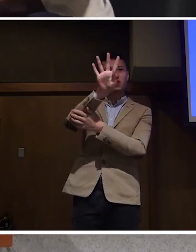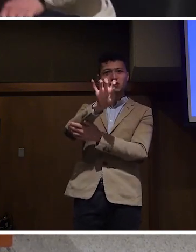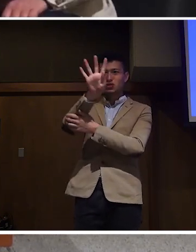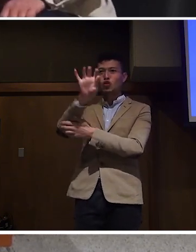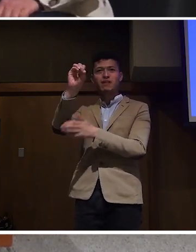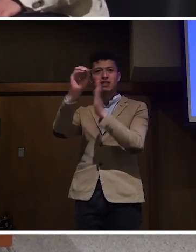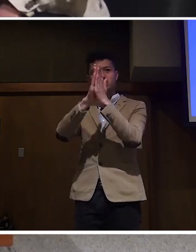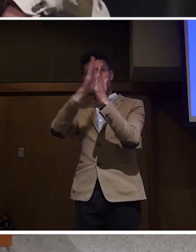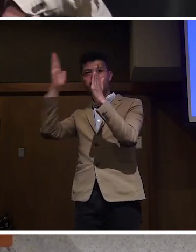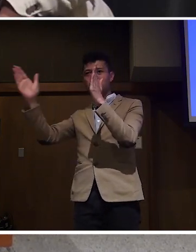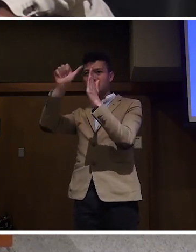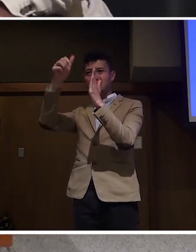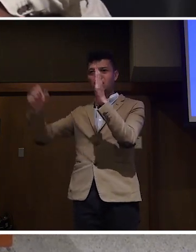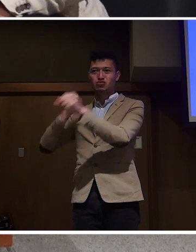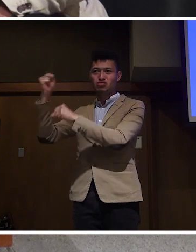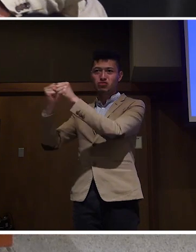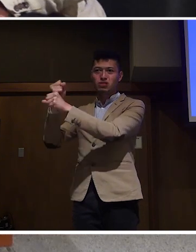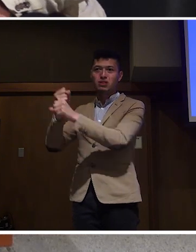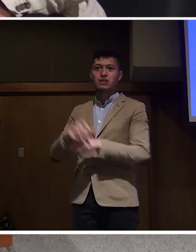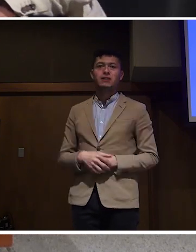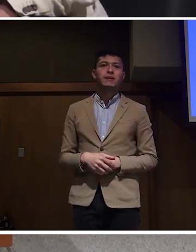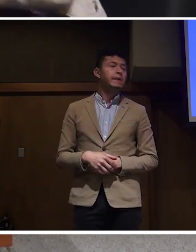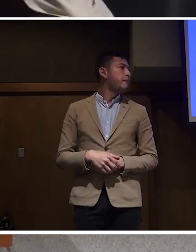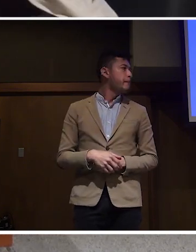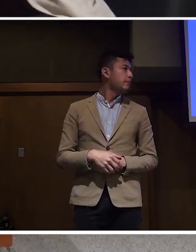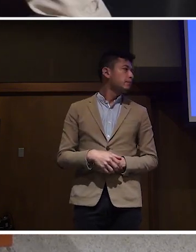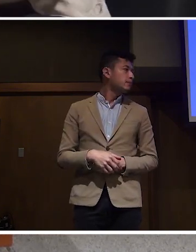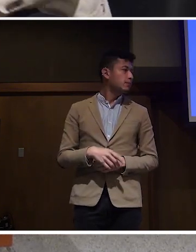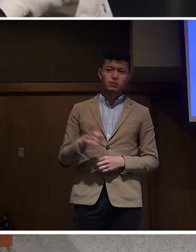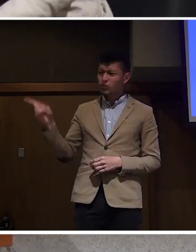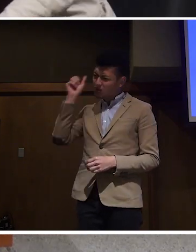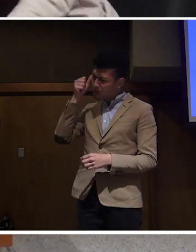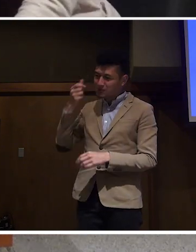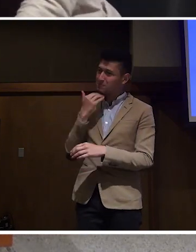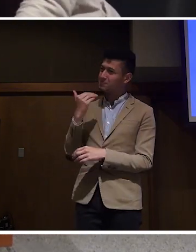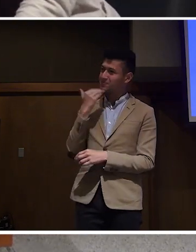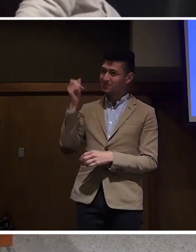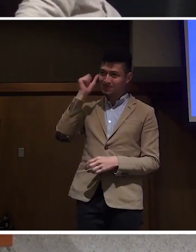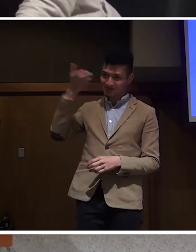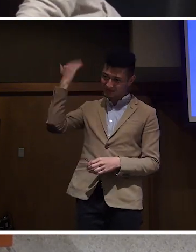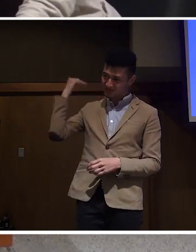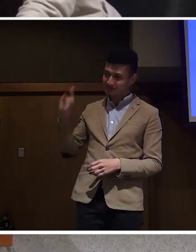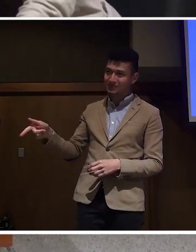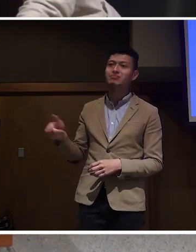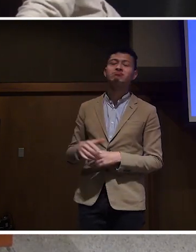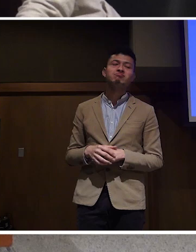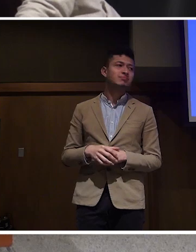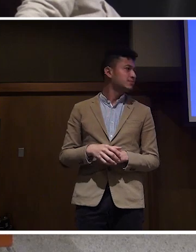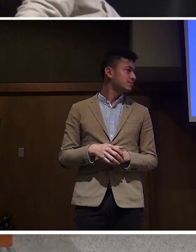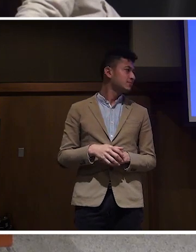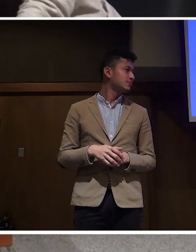tuve reuniones con Jorge Orlando en Londres, tú tal vez no te acuerdas de eso como consejero presidencial.